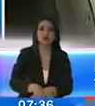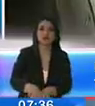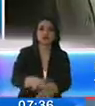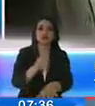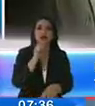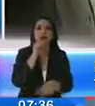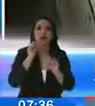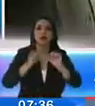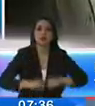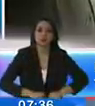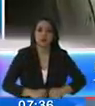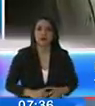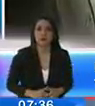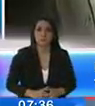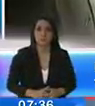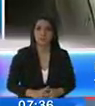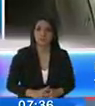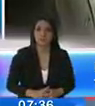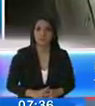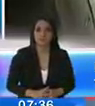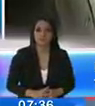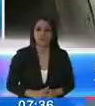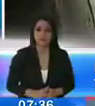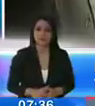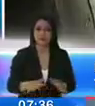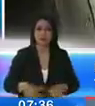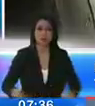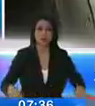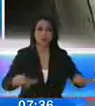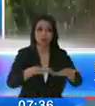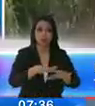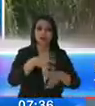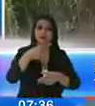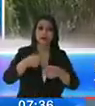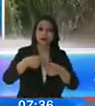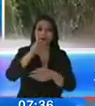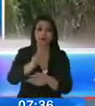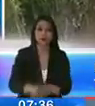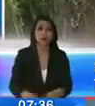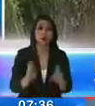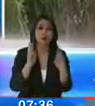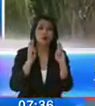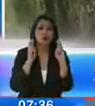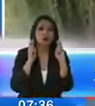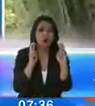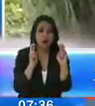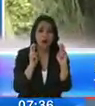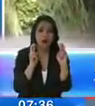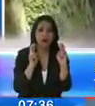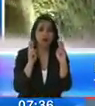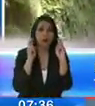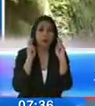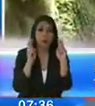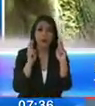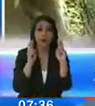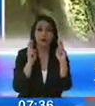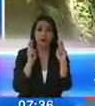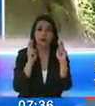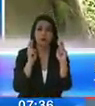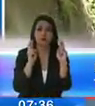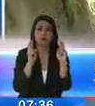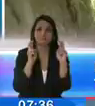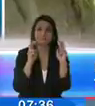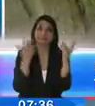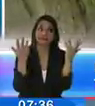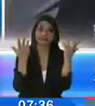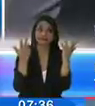de la planta para ser procesada y distribuida a la ciudad esperamos ser amos siendo optimistas